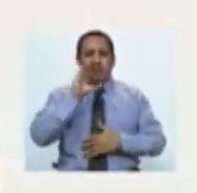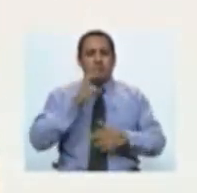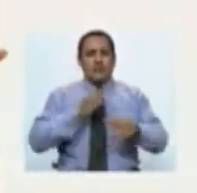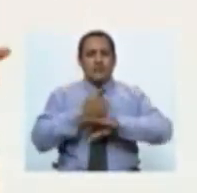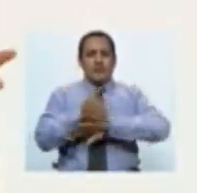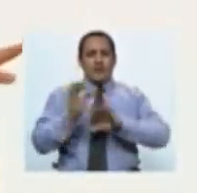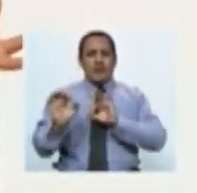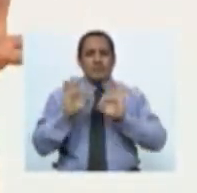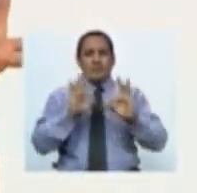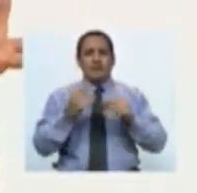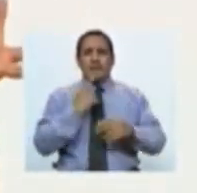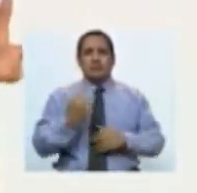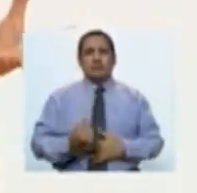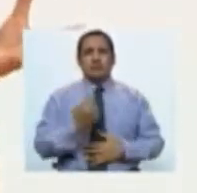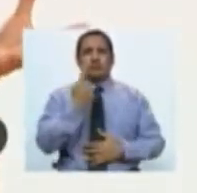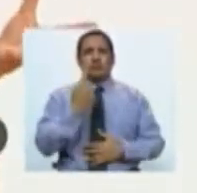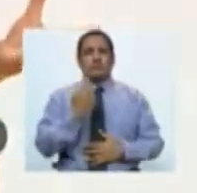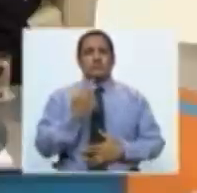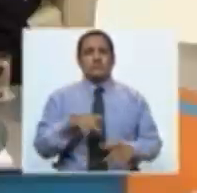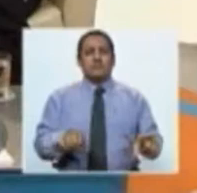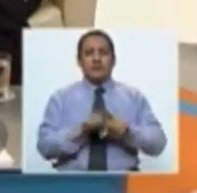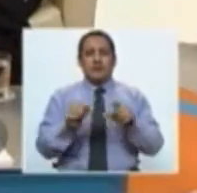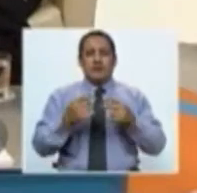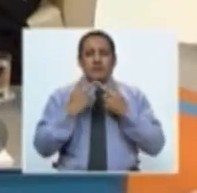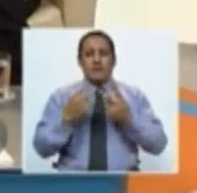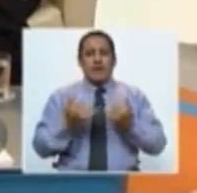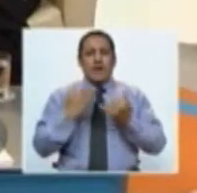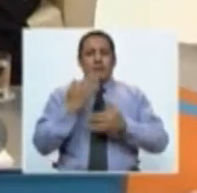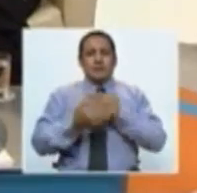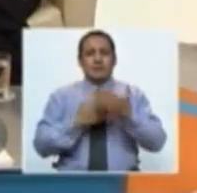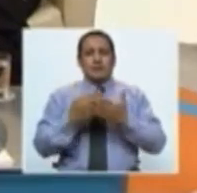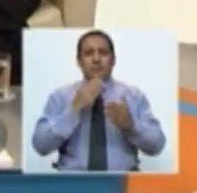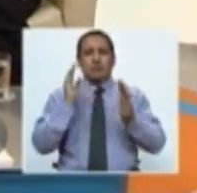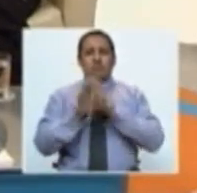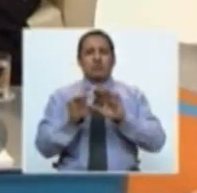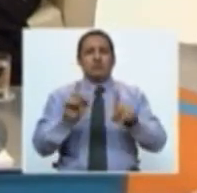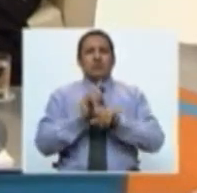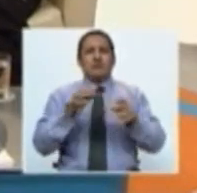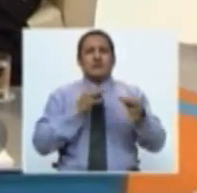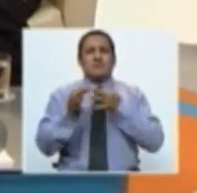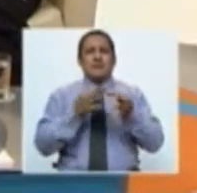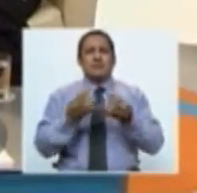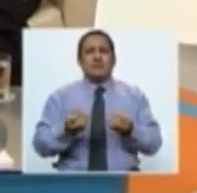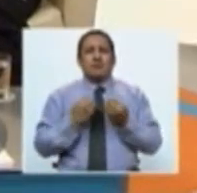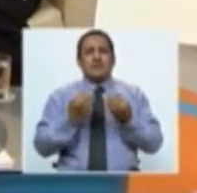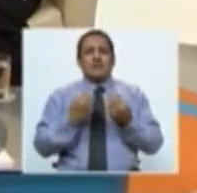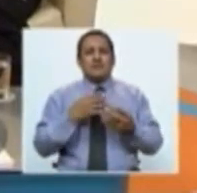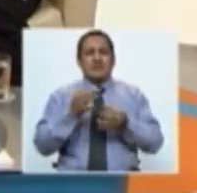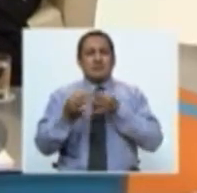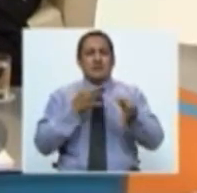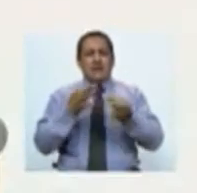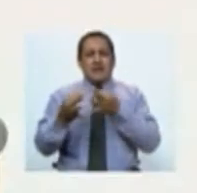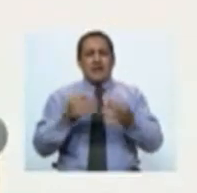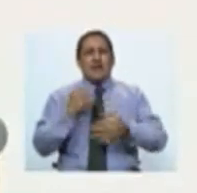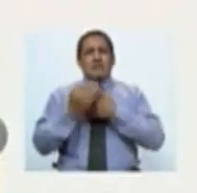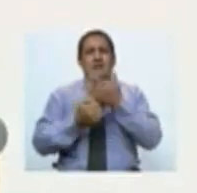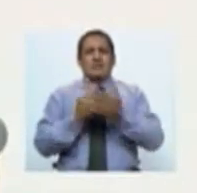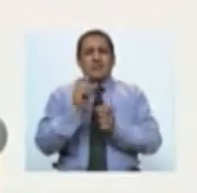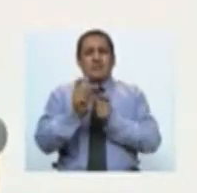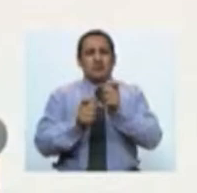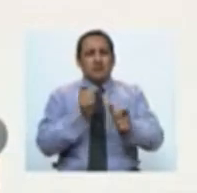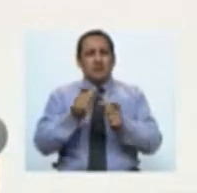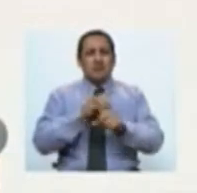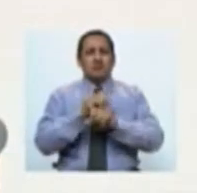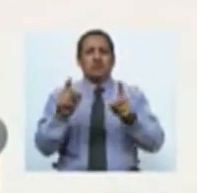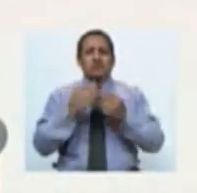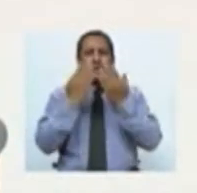el canal de acceso a la misma sea solo uno. Claro, así debería ser. Entonces, no se explica por qué es que se abren plazas para